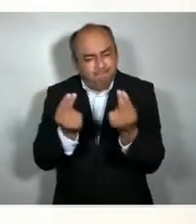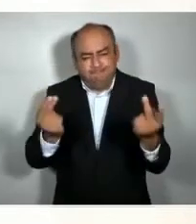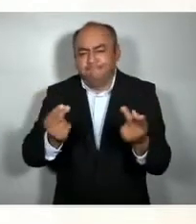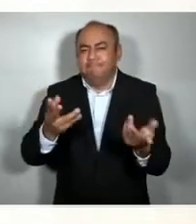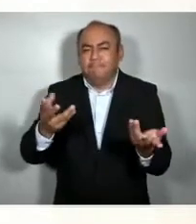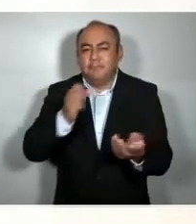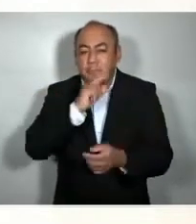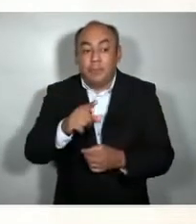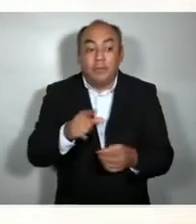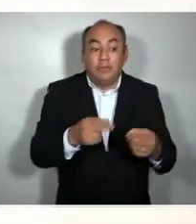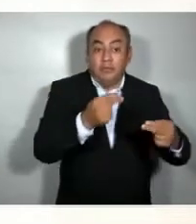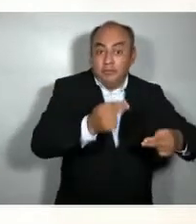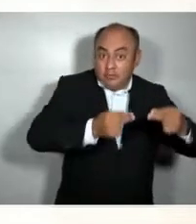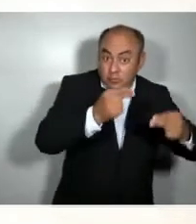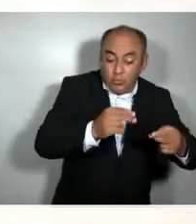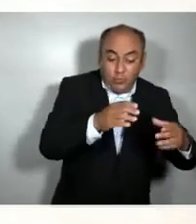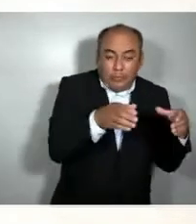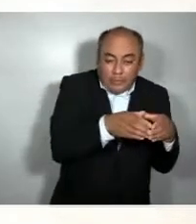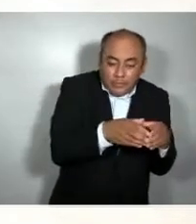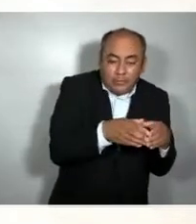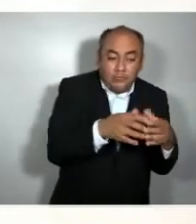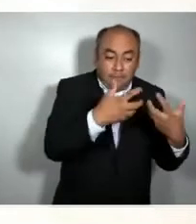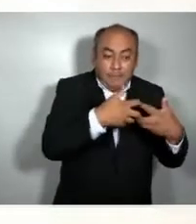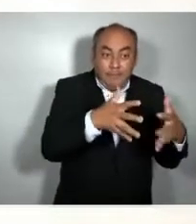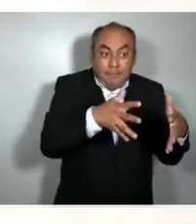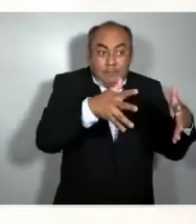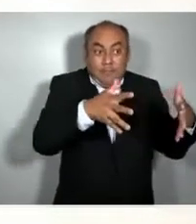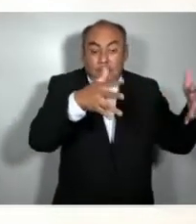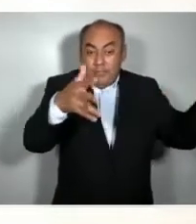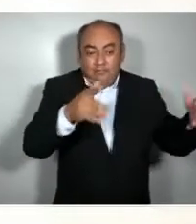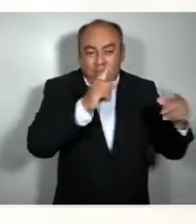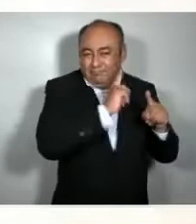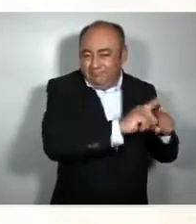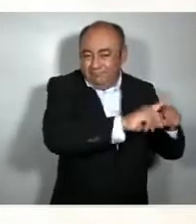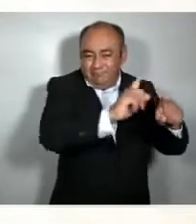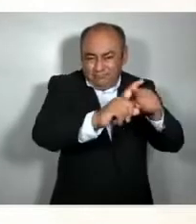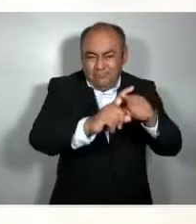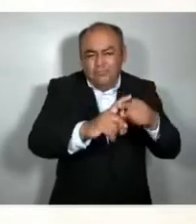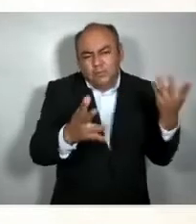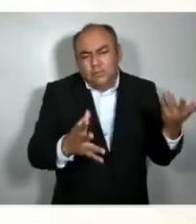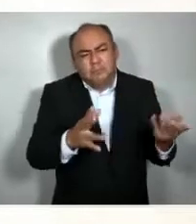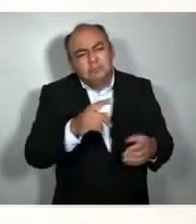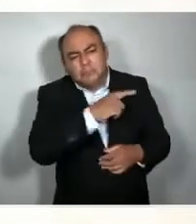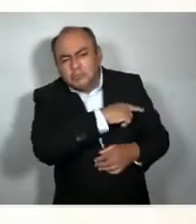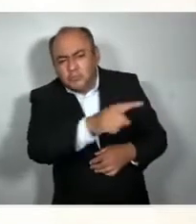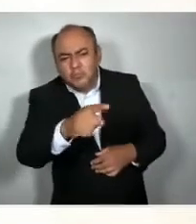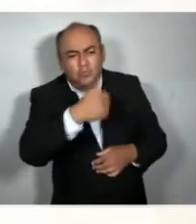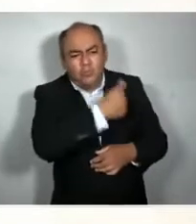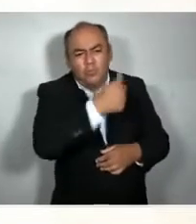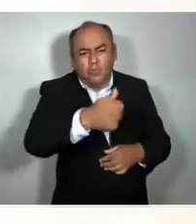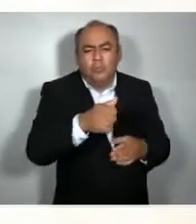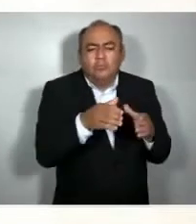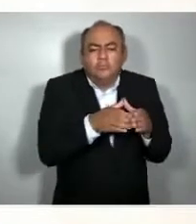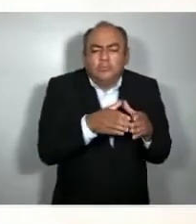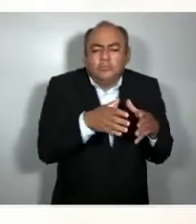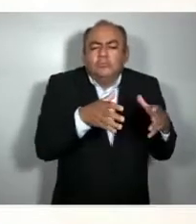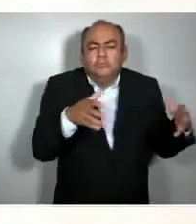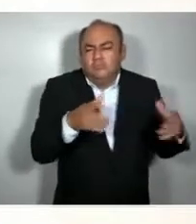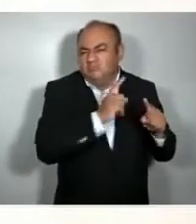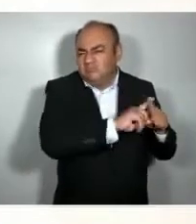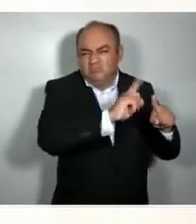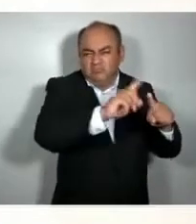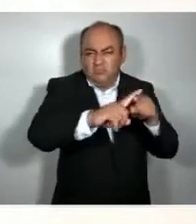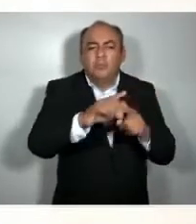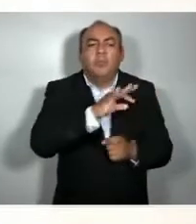las micro, pequeñas, medianas y grandes empresas, independientemente de su capital, puedan